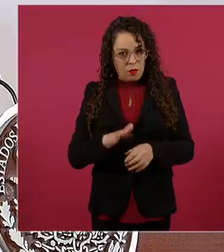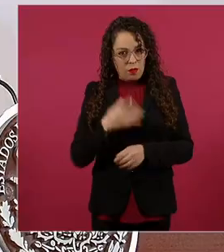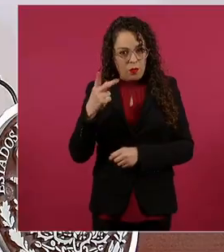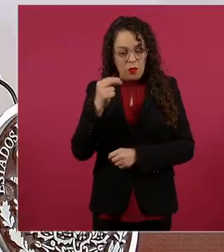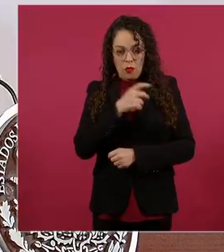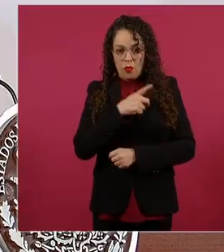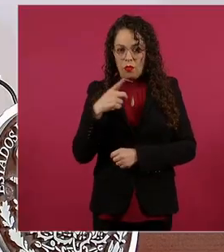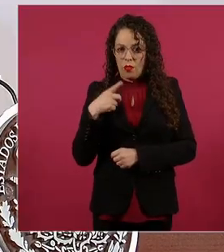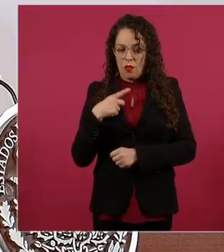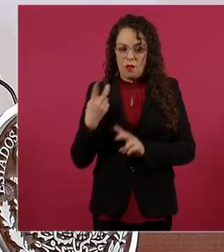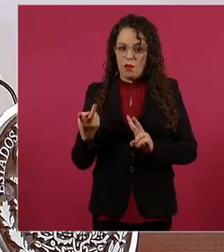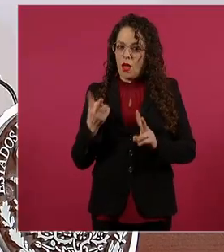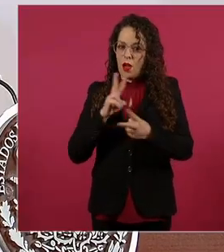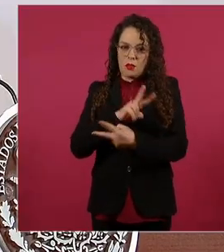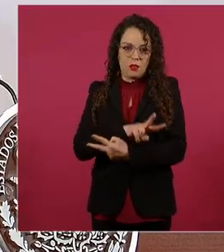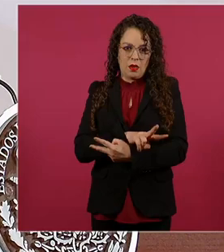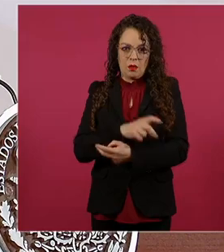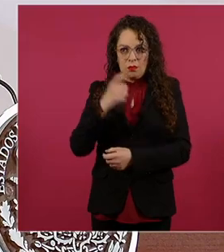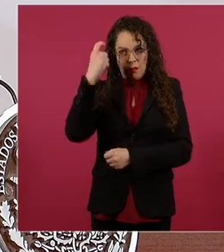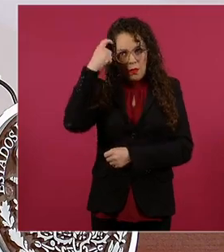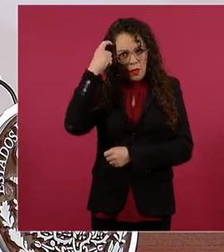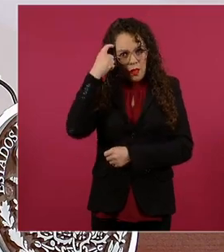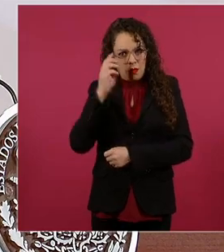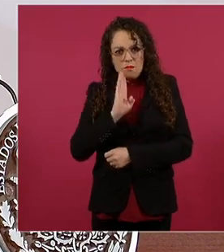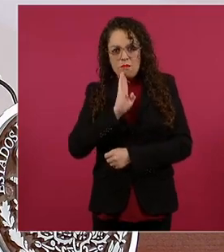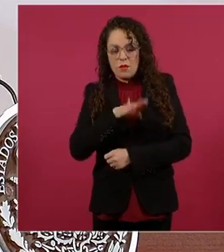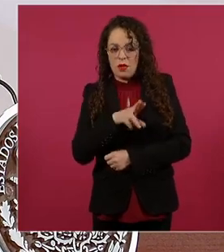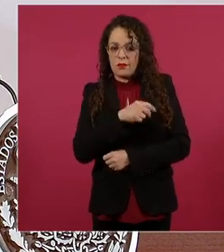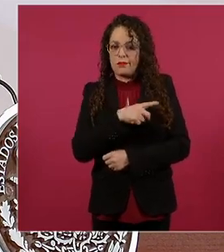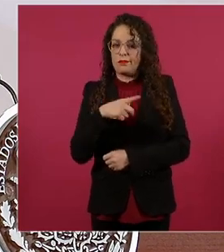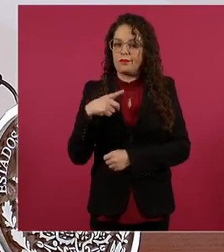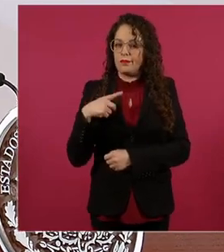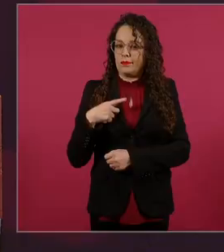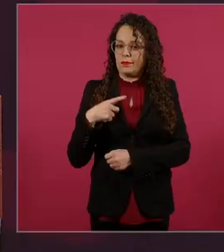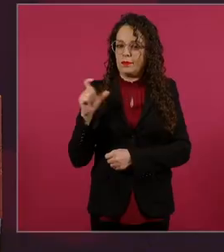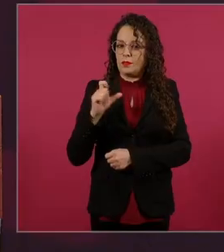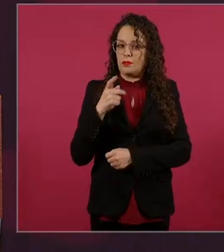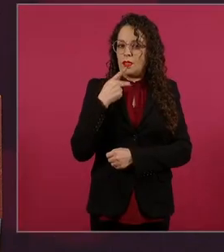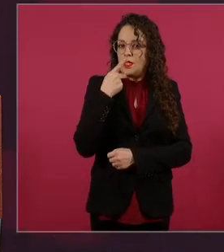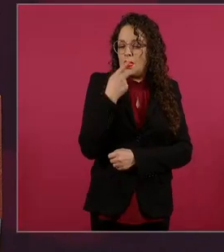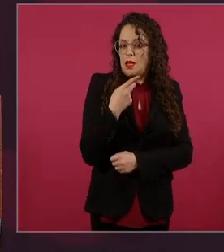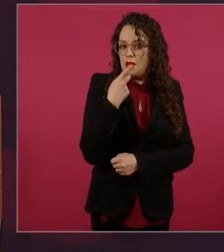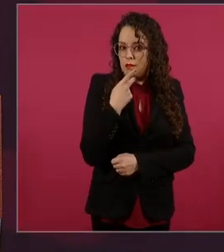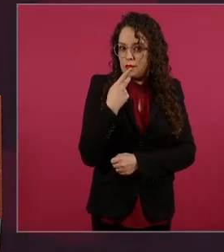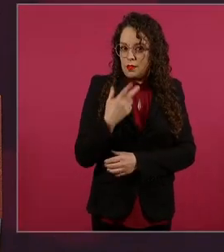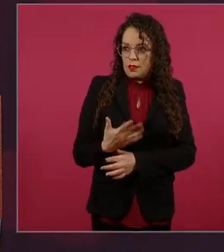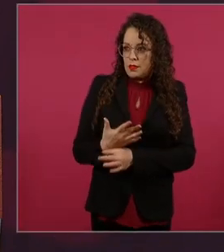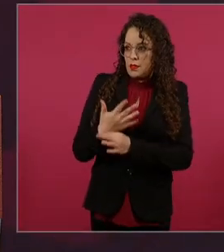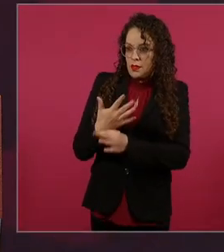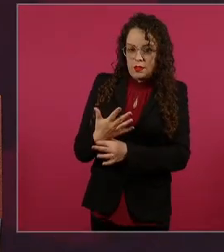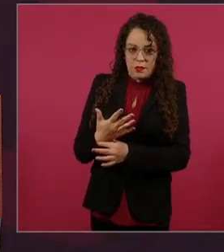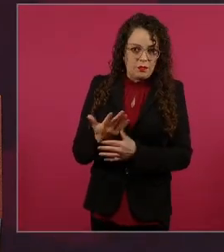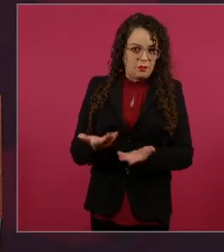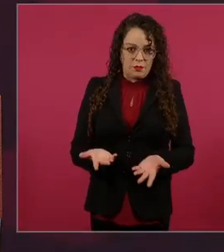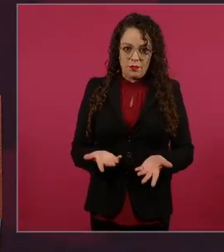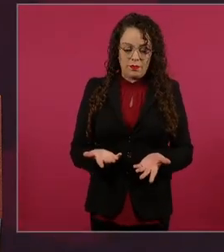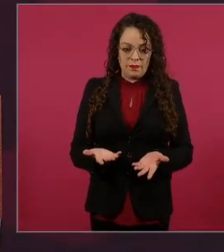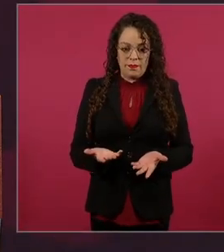pero otra cosa que es importante es